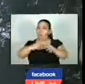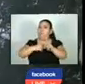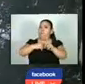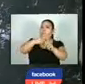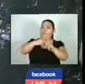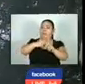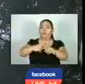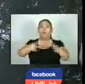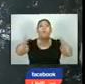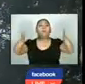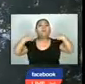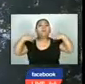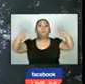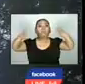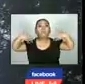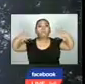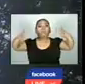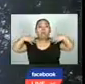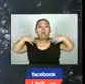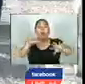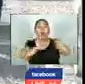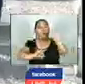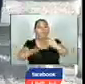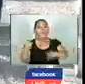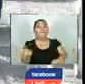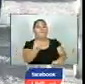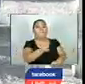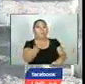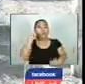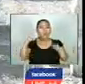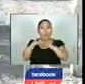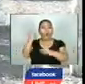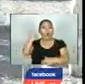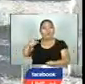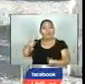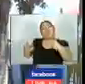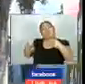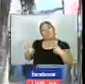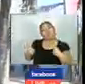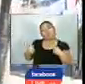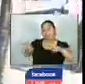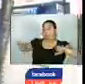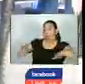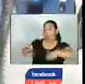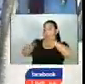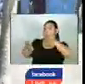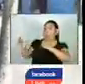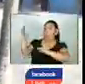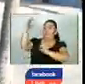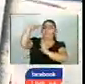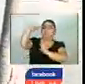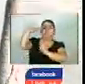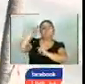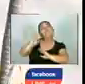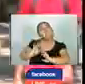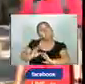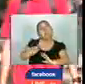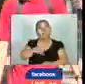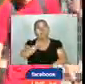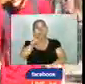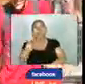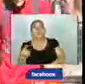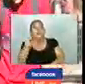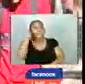Aunque el calor ya es sofocante, algunas personas, como Antonio Escobar, deciden descansar bajo la sombra de una palmera, mientras que otros